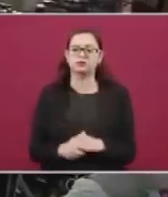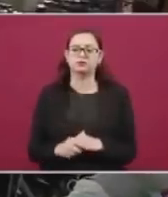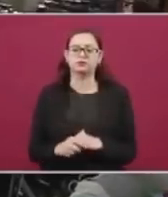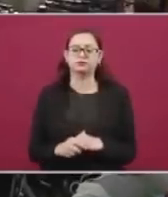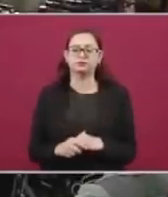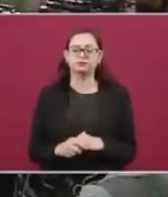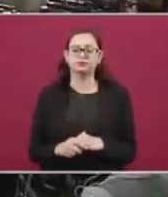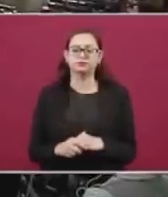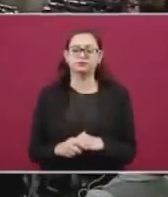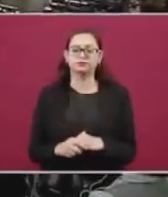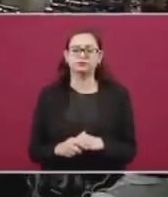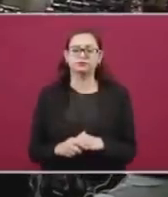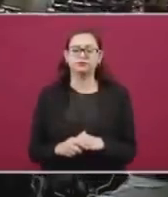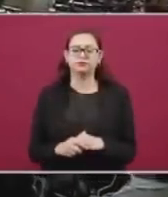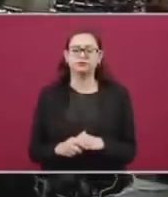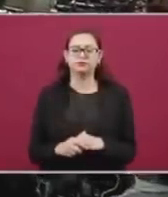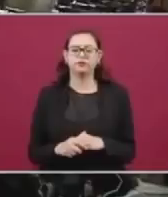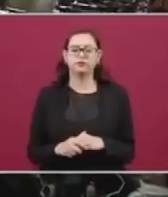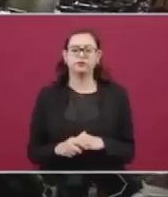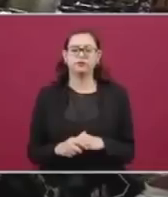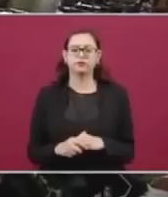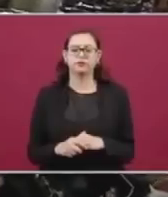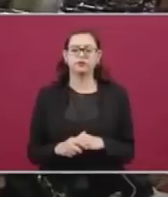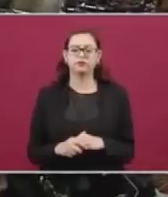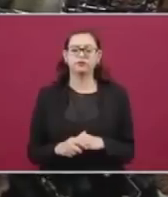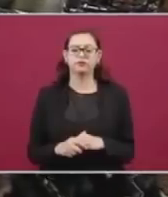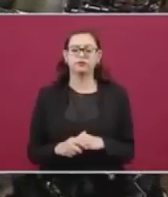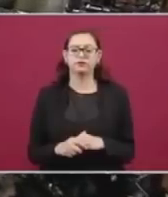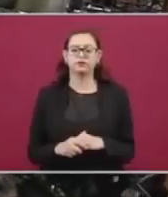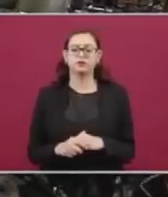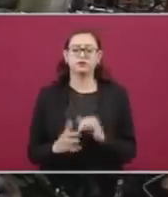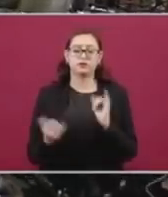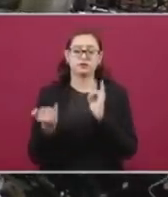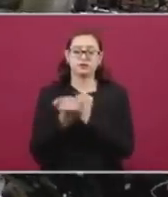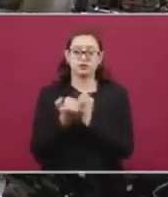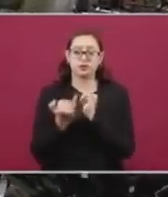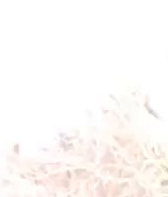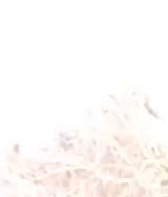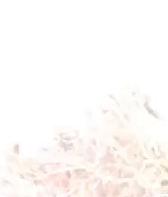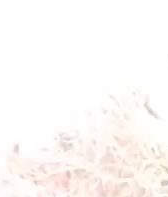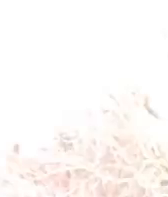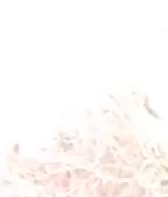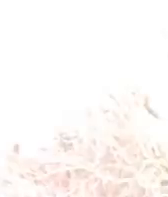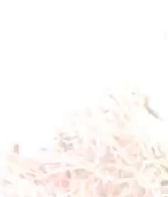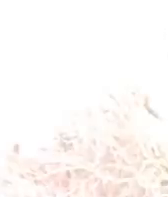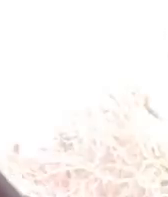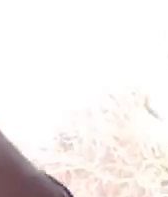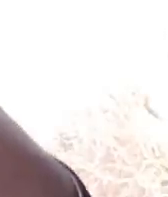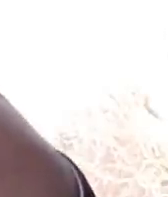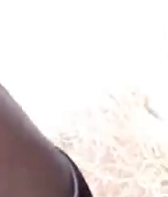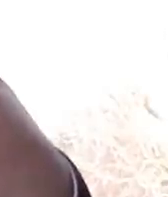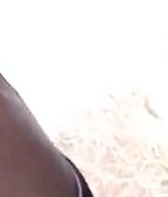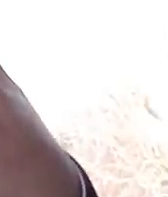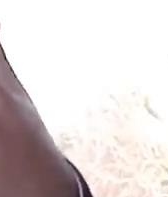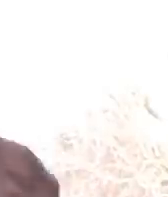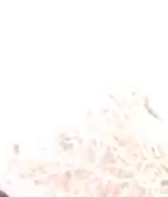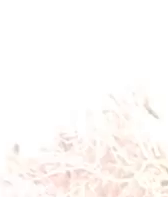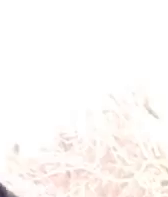También el día de hoy Toño, vamos a suscribir un... Tratar